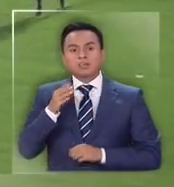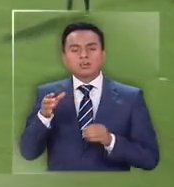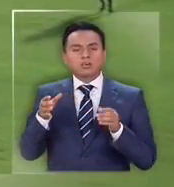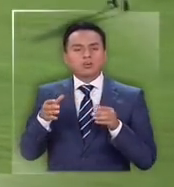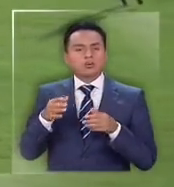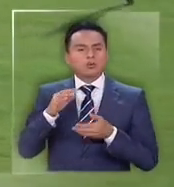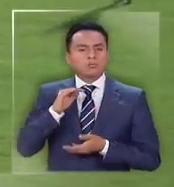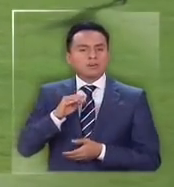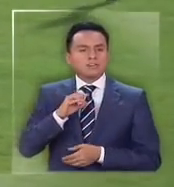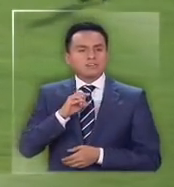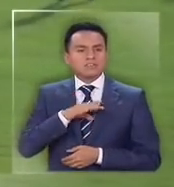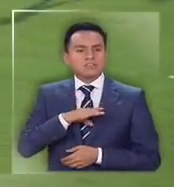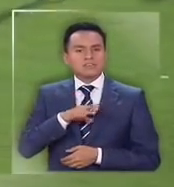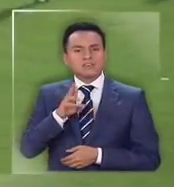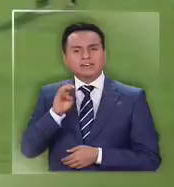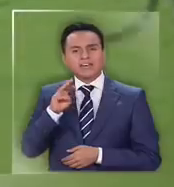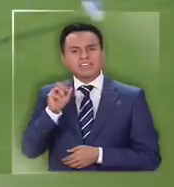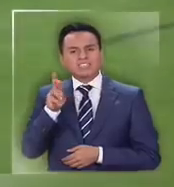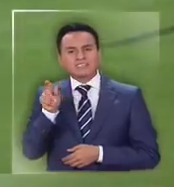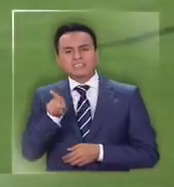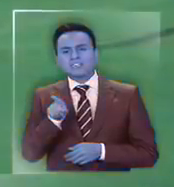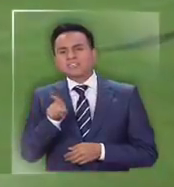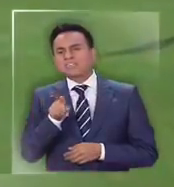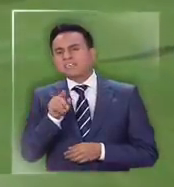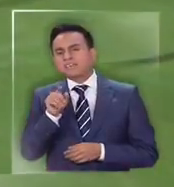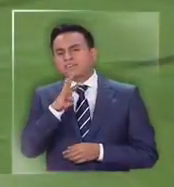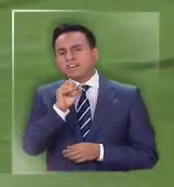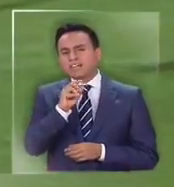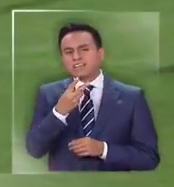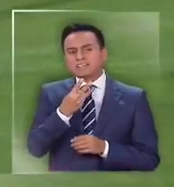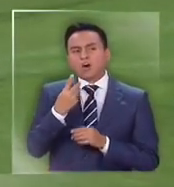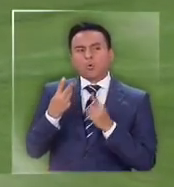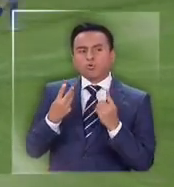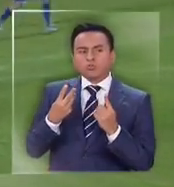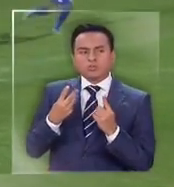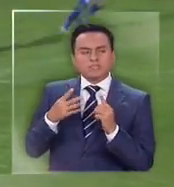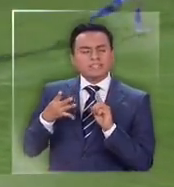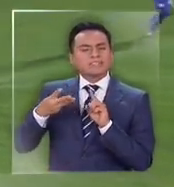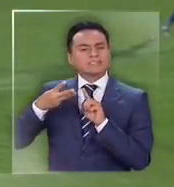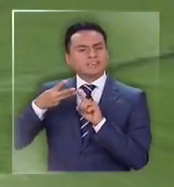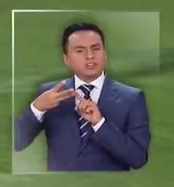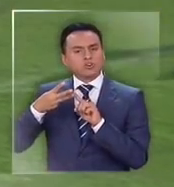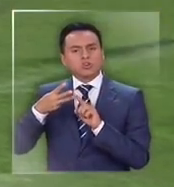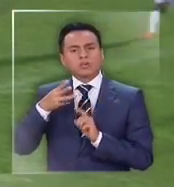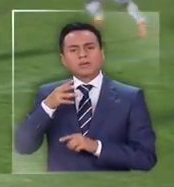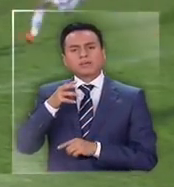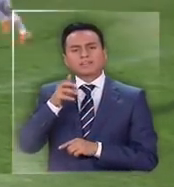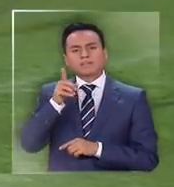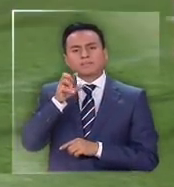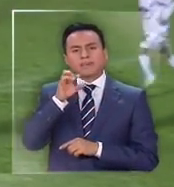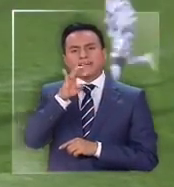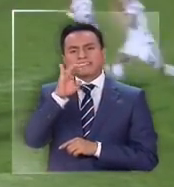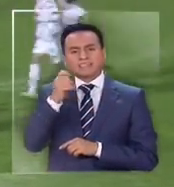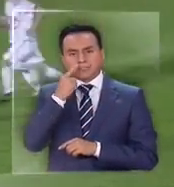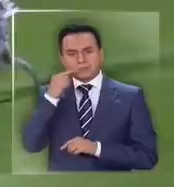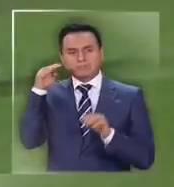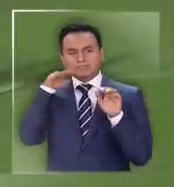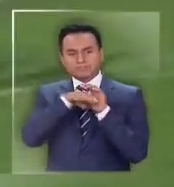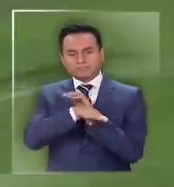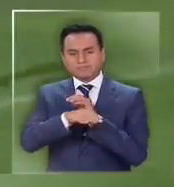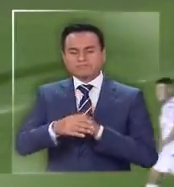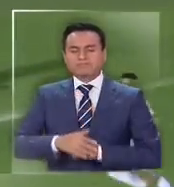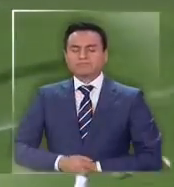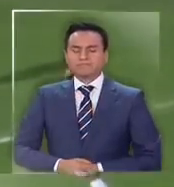Chile, Rangers le ganó a Iberia por 3-1. Y el tercero de los talquinos fue de Sebastián Pérez.